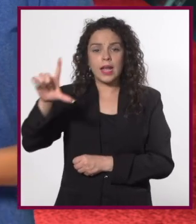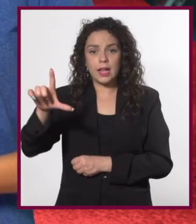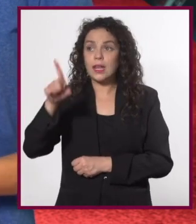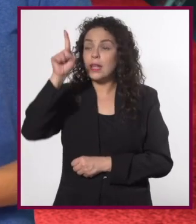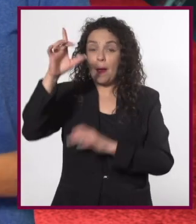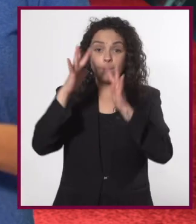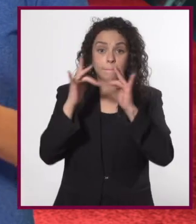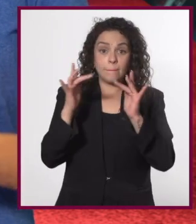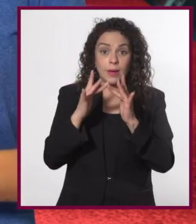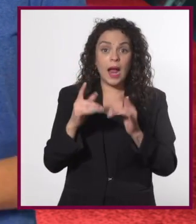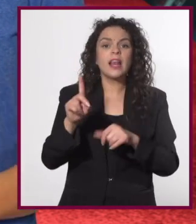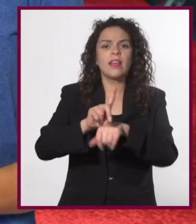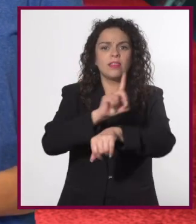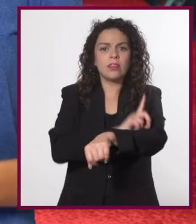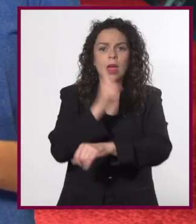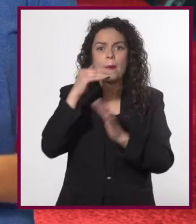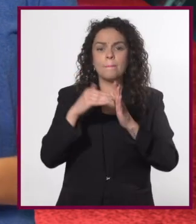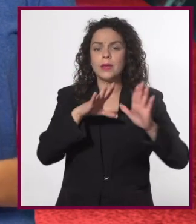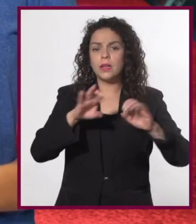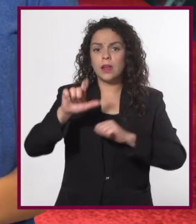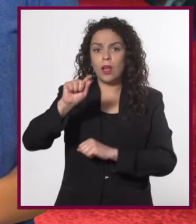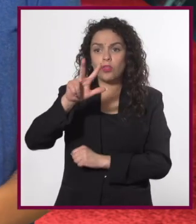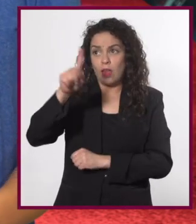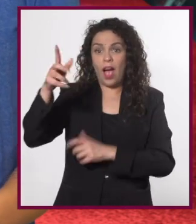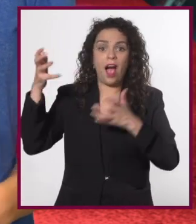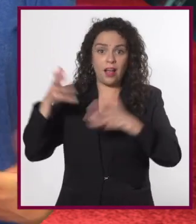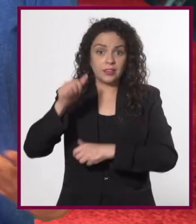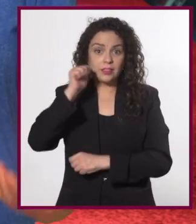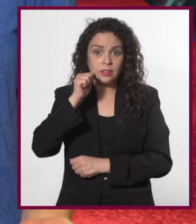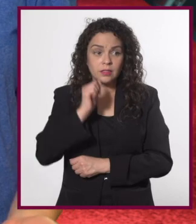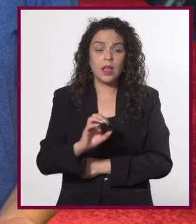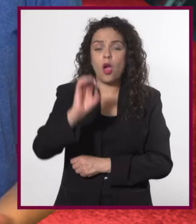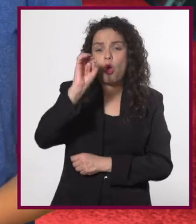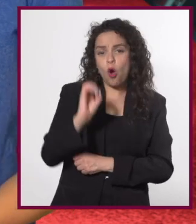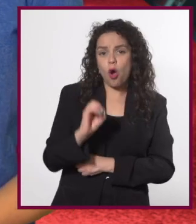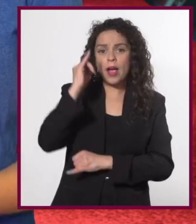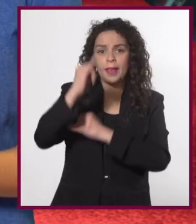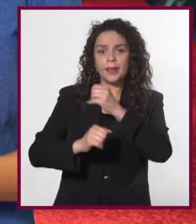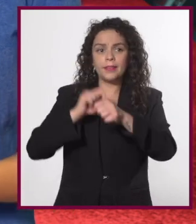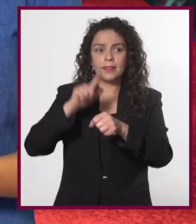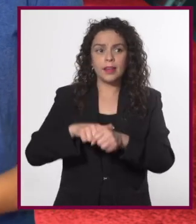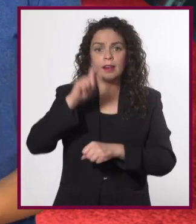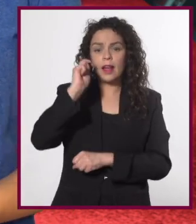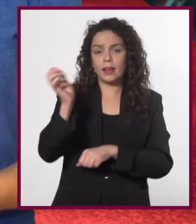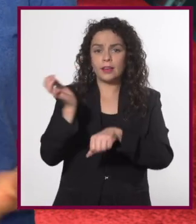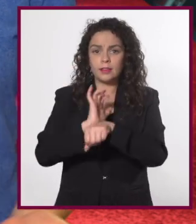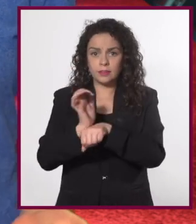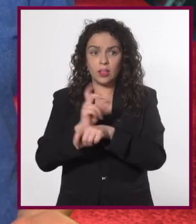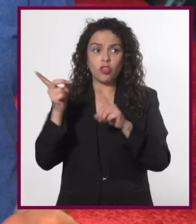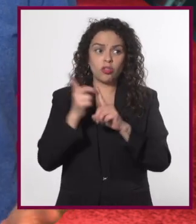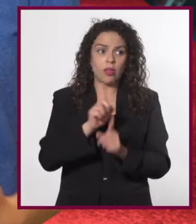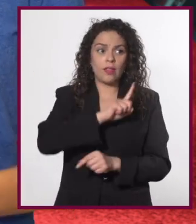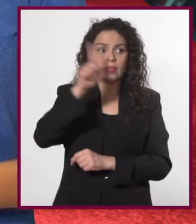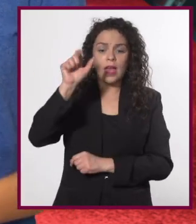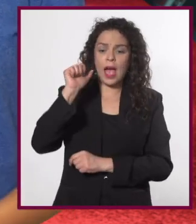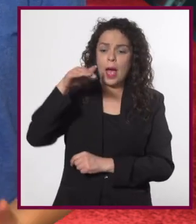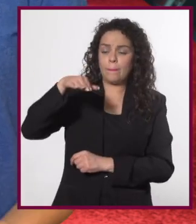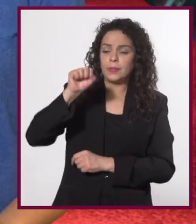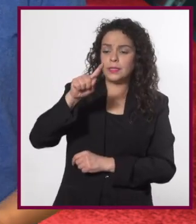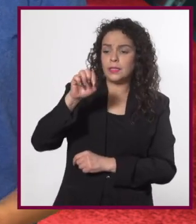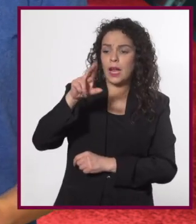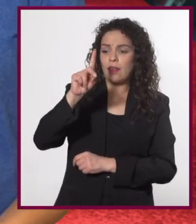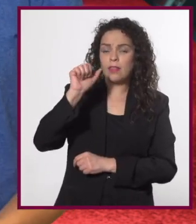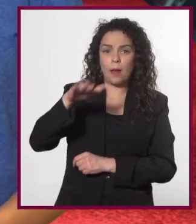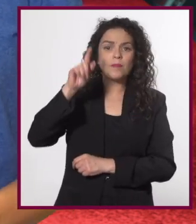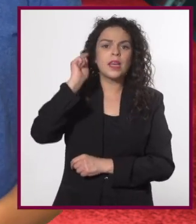celebrado en París desde 1978, o el Festival Internacional de Cine Documental de Ámsterdam, que tiene